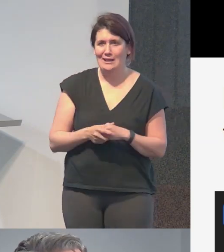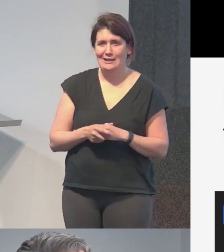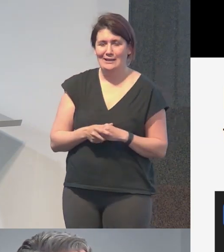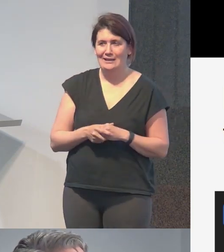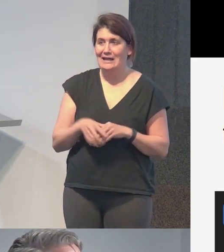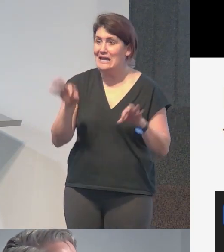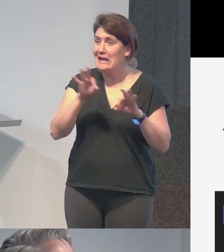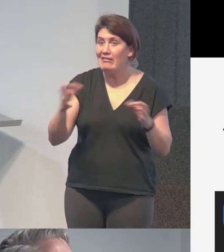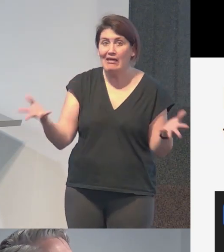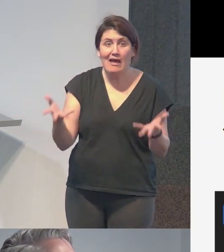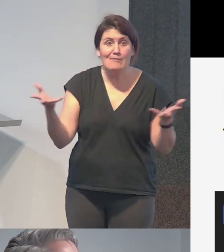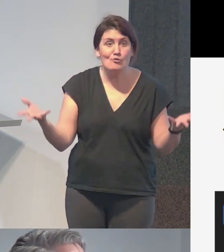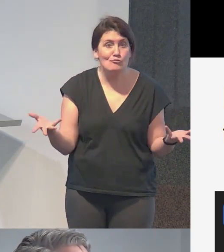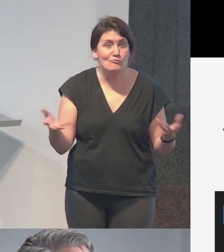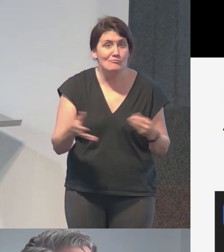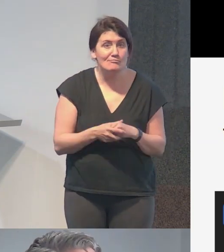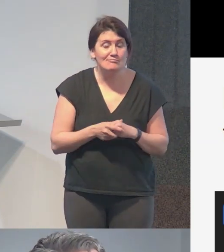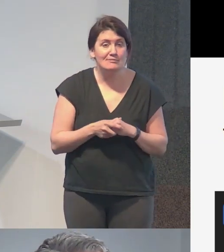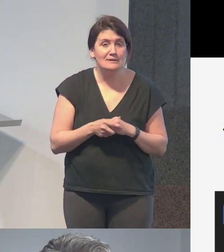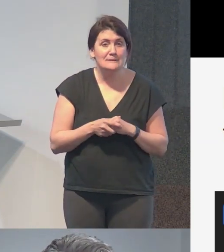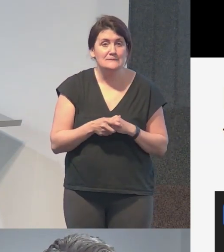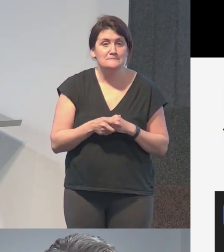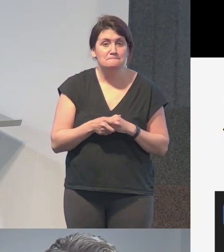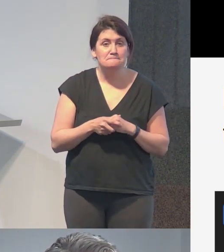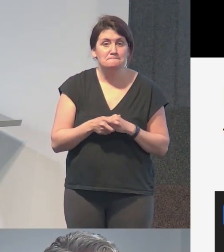¿Nadie se anima?